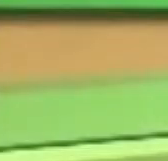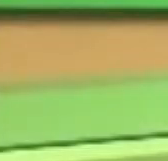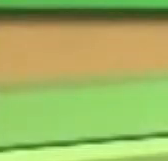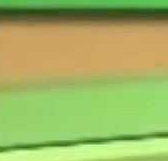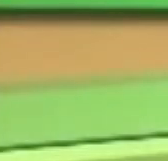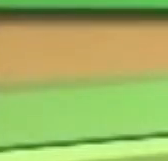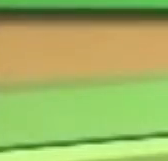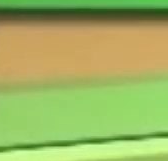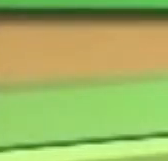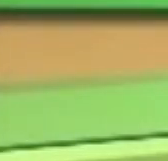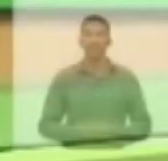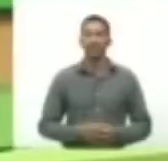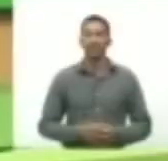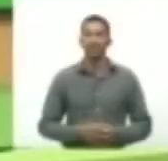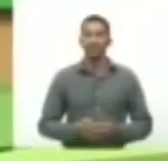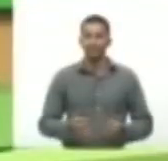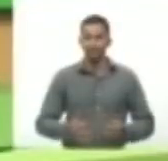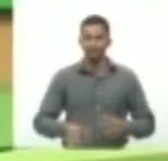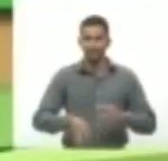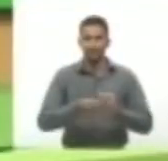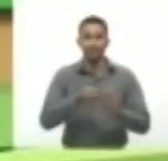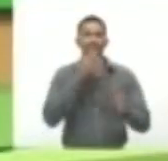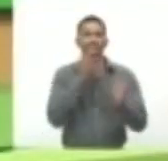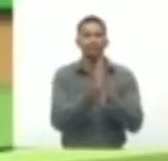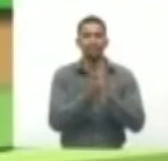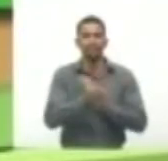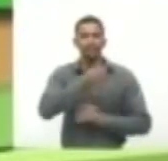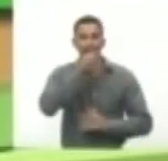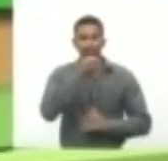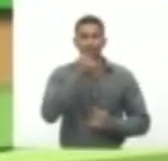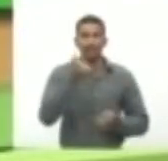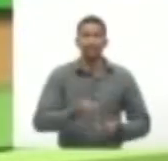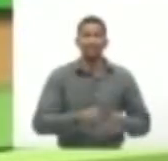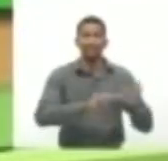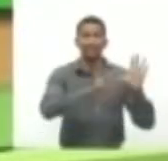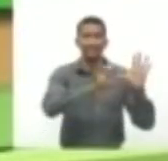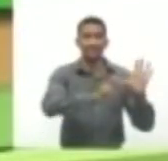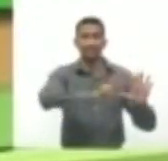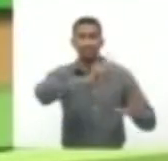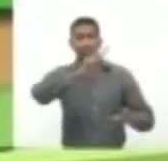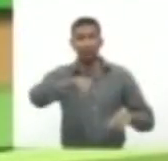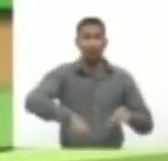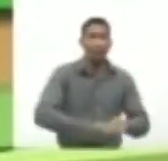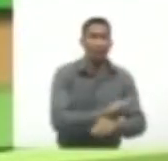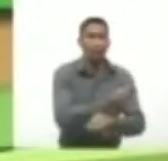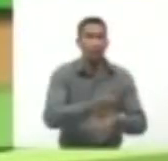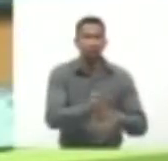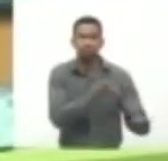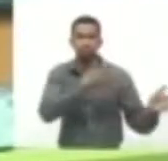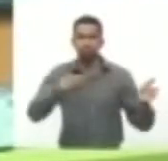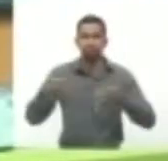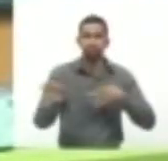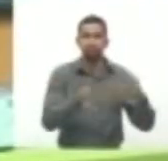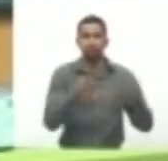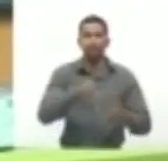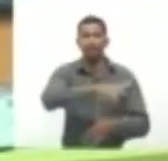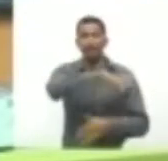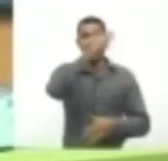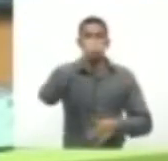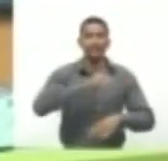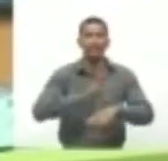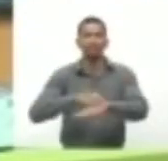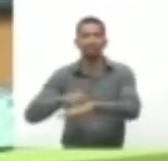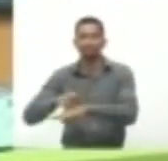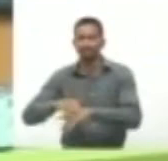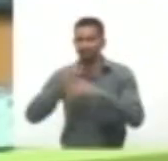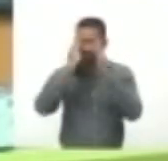Y es ahora más noticias. Por 72 horas las brisas azotarán el Caribe colombiano. Este alerta porque el IDEAN recomendó especial cuidado a los bañistas en las